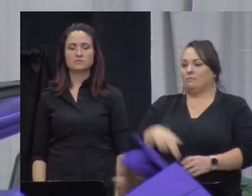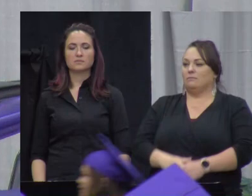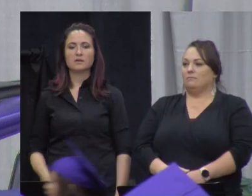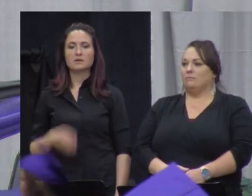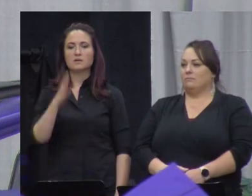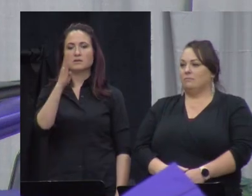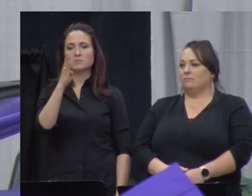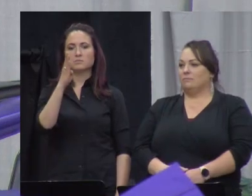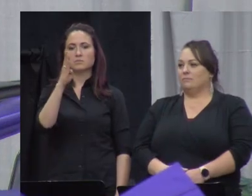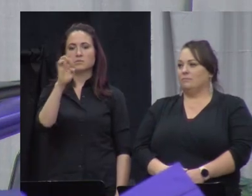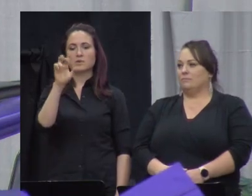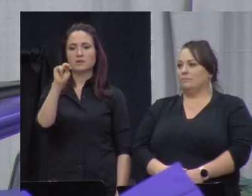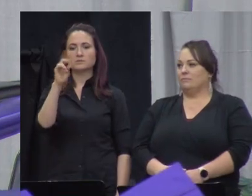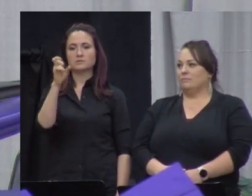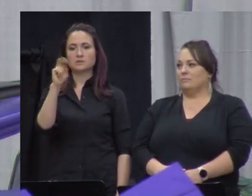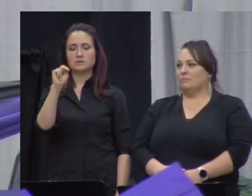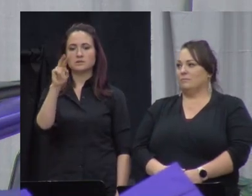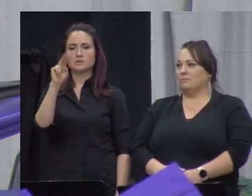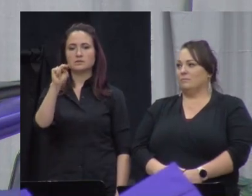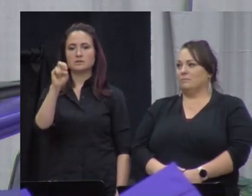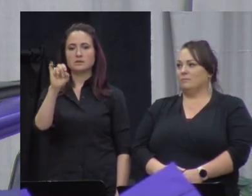Brandon Nieto.